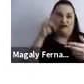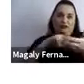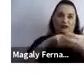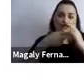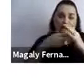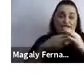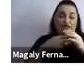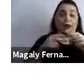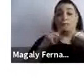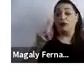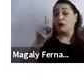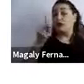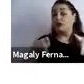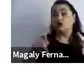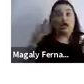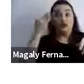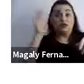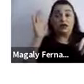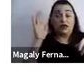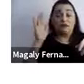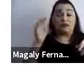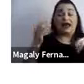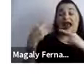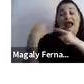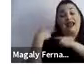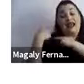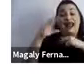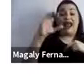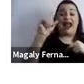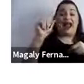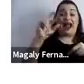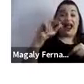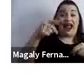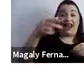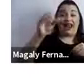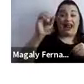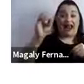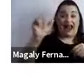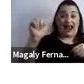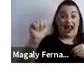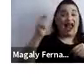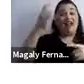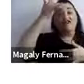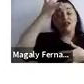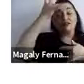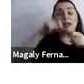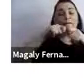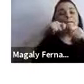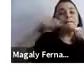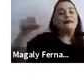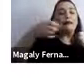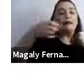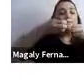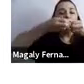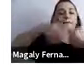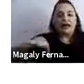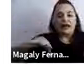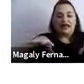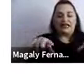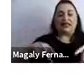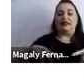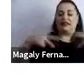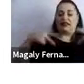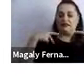los que no lo tengan muy fresco, la carga de enfermedad pues intenta medir la pérdida de vida